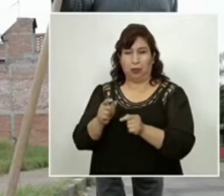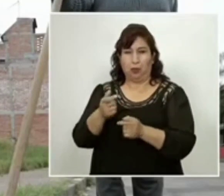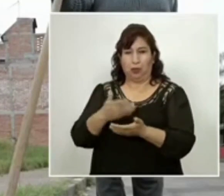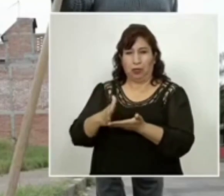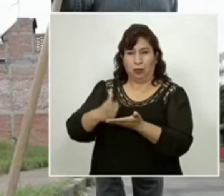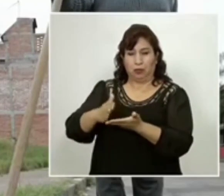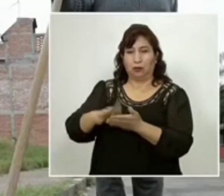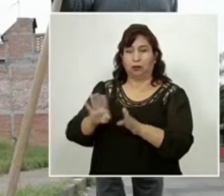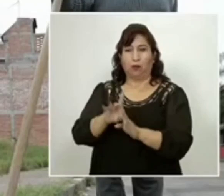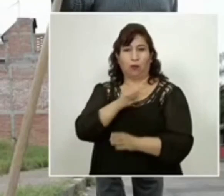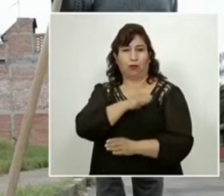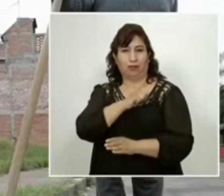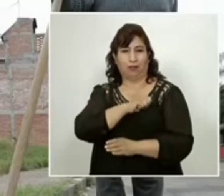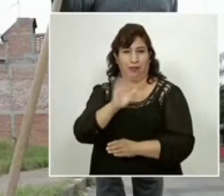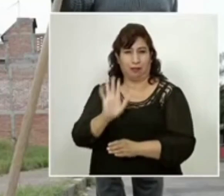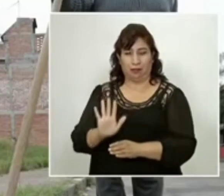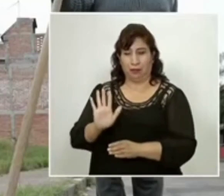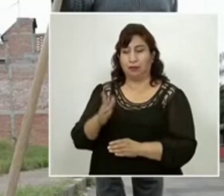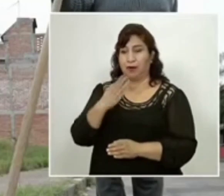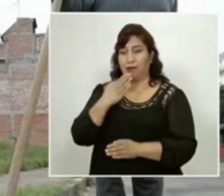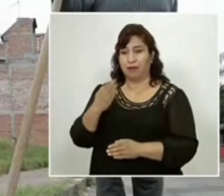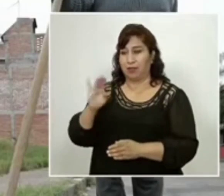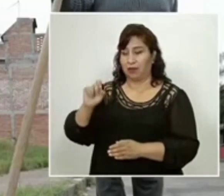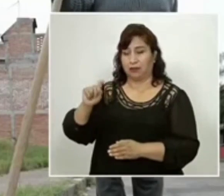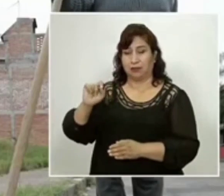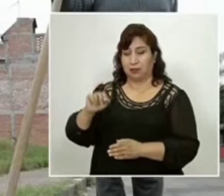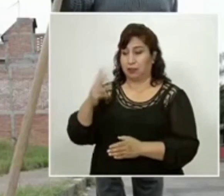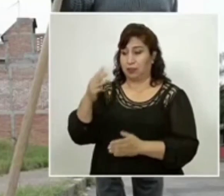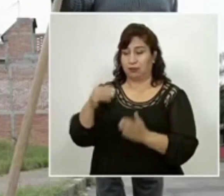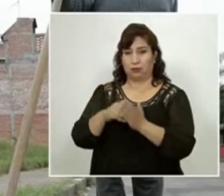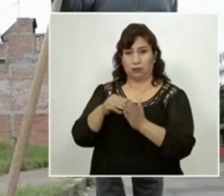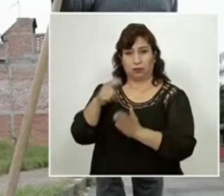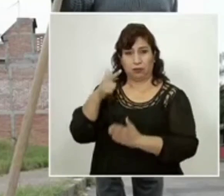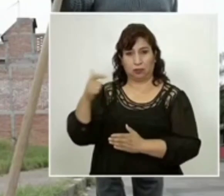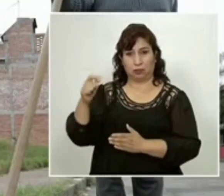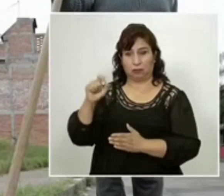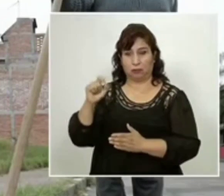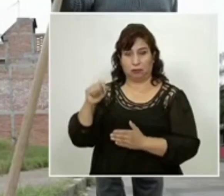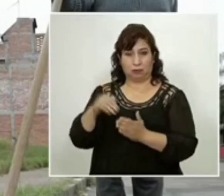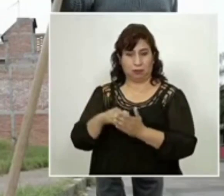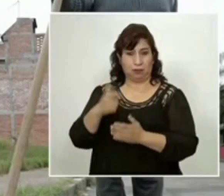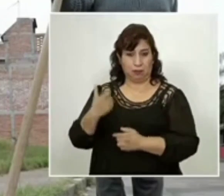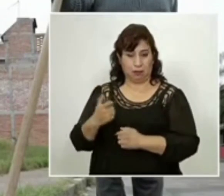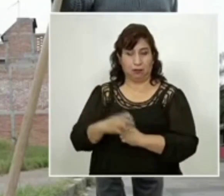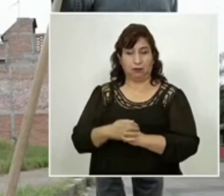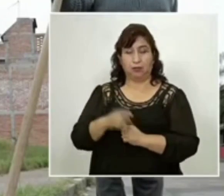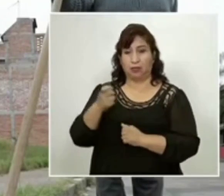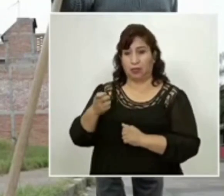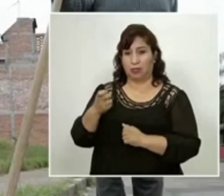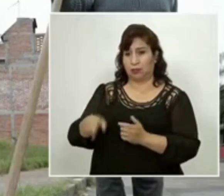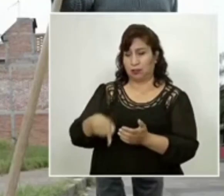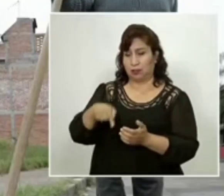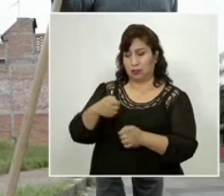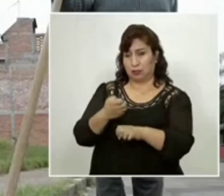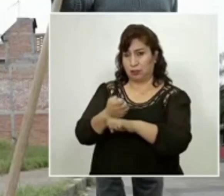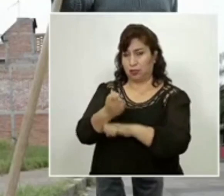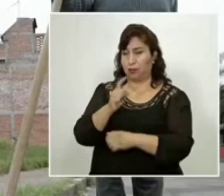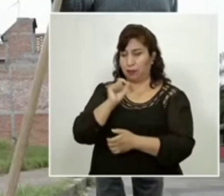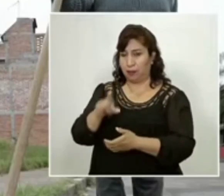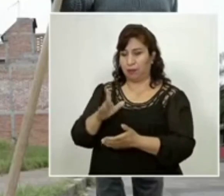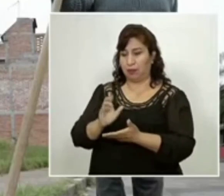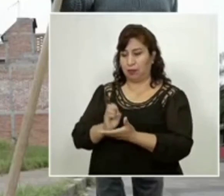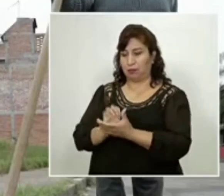tandas para el bienestar, por un monto de 3.700.000 pesos. En esta entidad también se invierten este